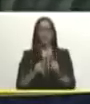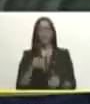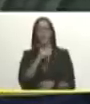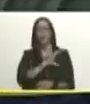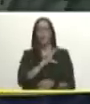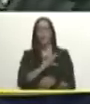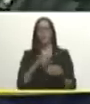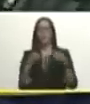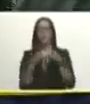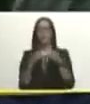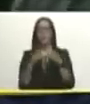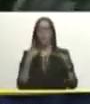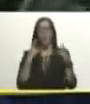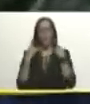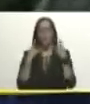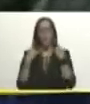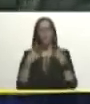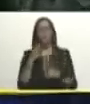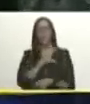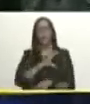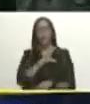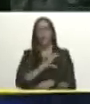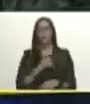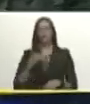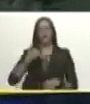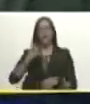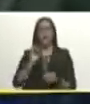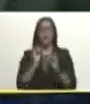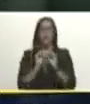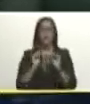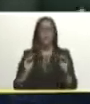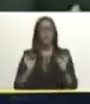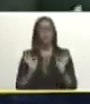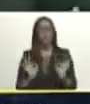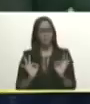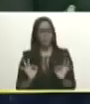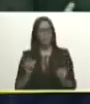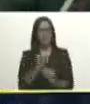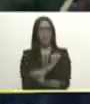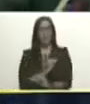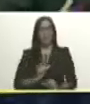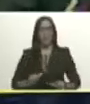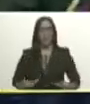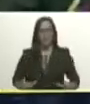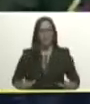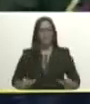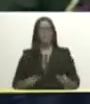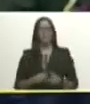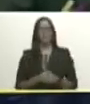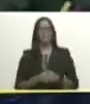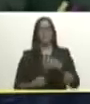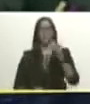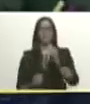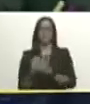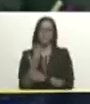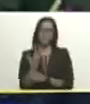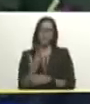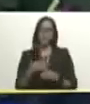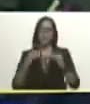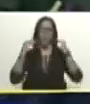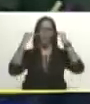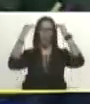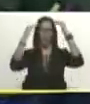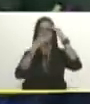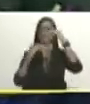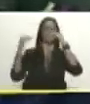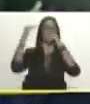de Acciones de Comando. Hay que destacar justamente que la Guardia Nacional Bolivariana fue refundada por el comandante supremo